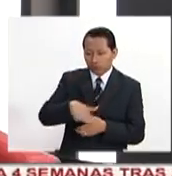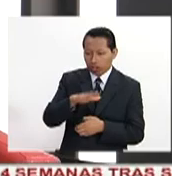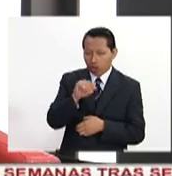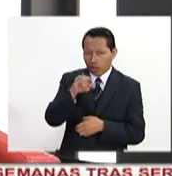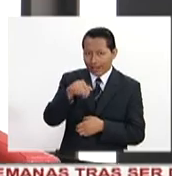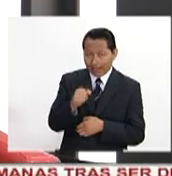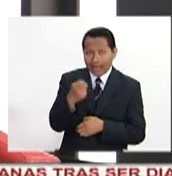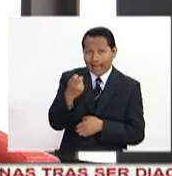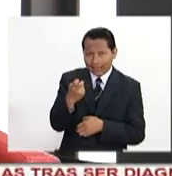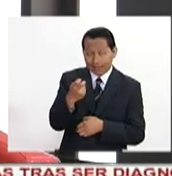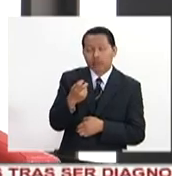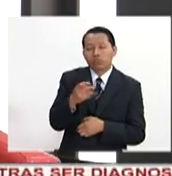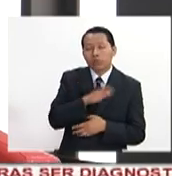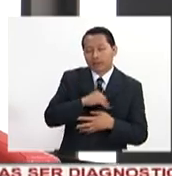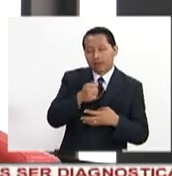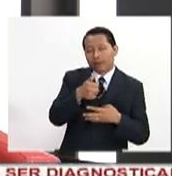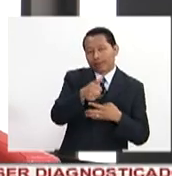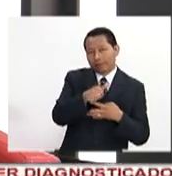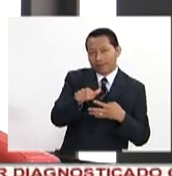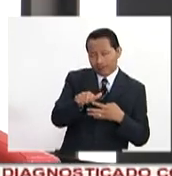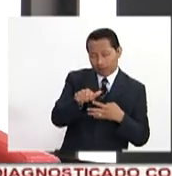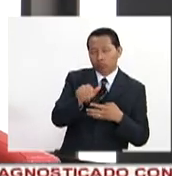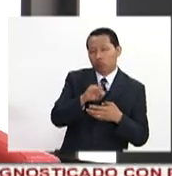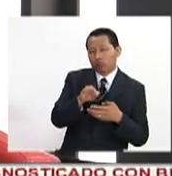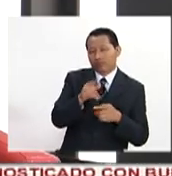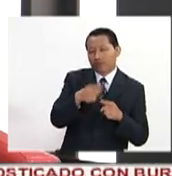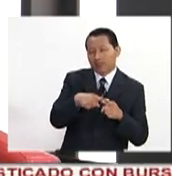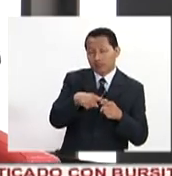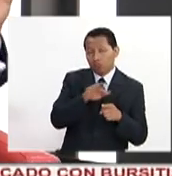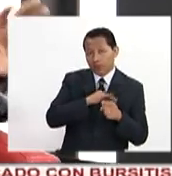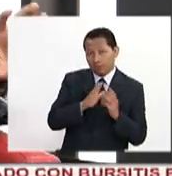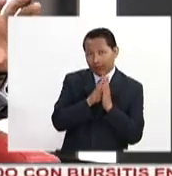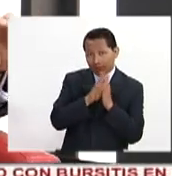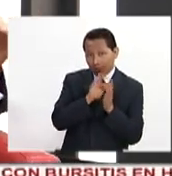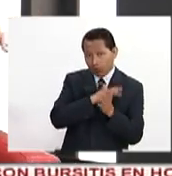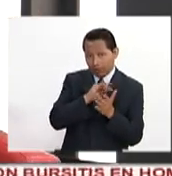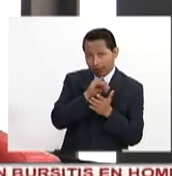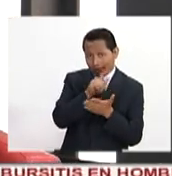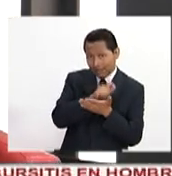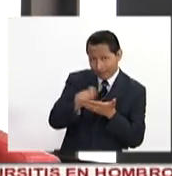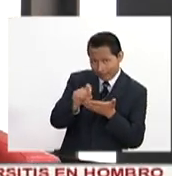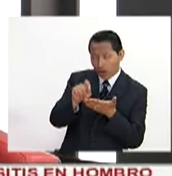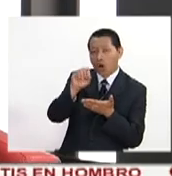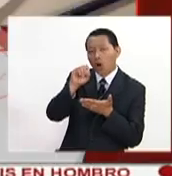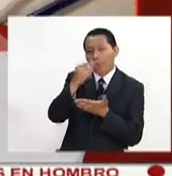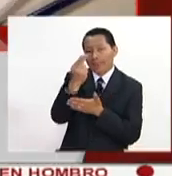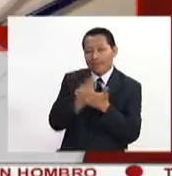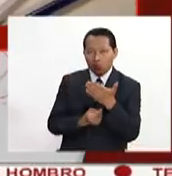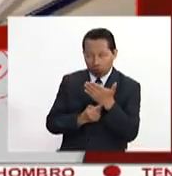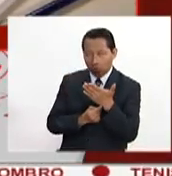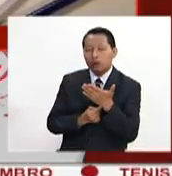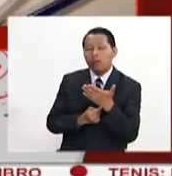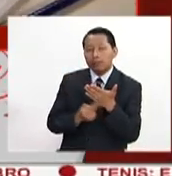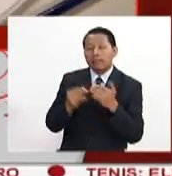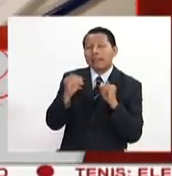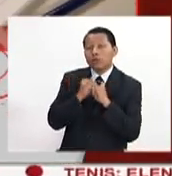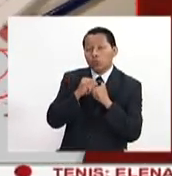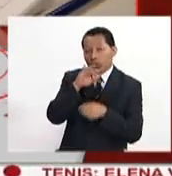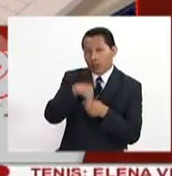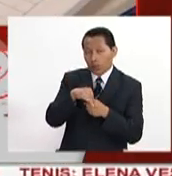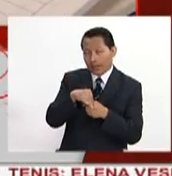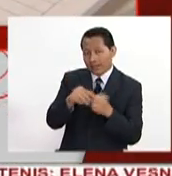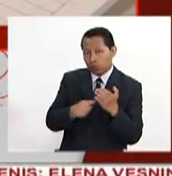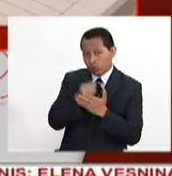De 6 a 17 años, niñas y niños podrán participar, ya sea a través de un texto o a través de un dibujo. Entonces, el Instituto Electoral de la Ciudad de